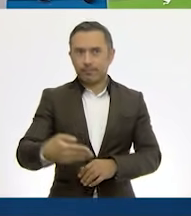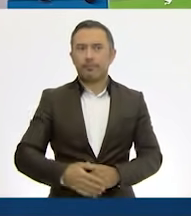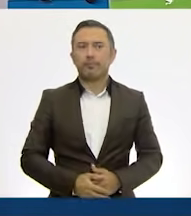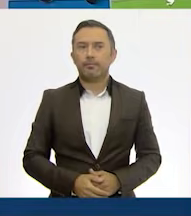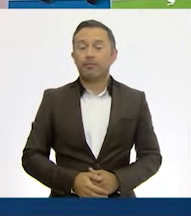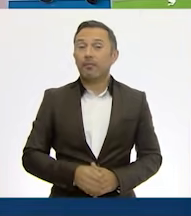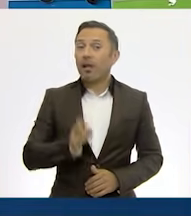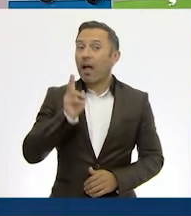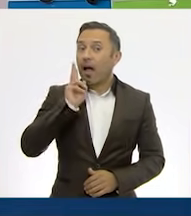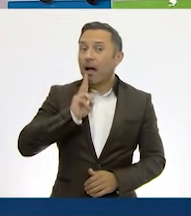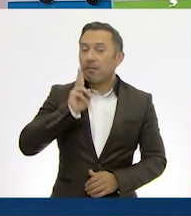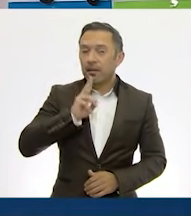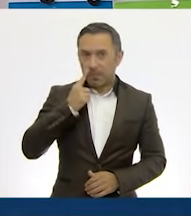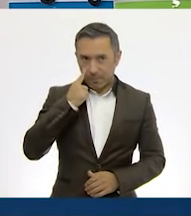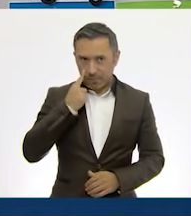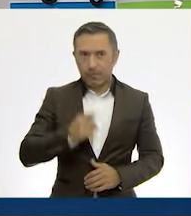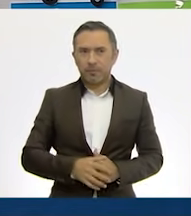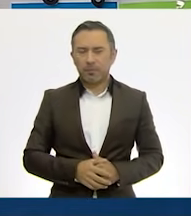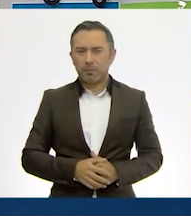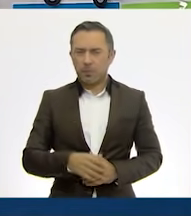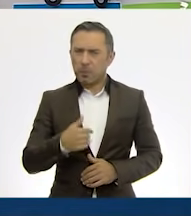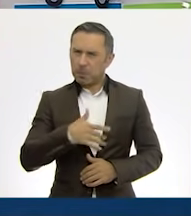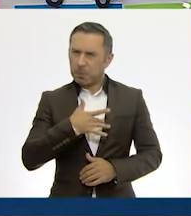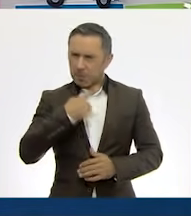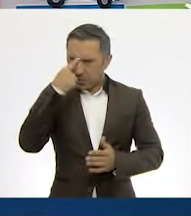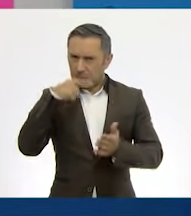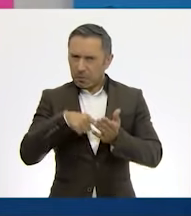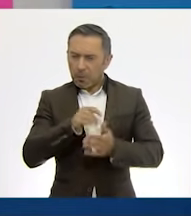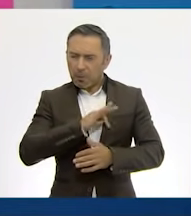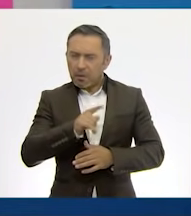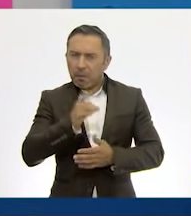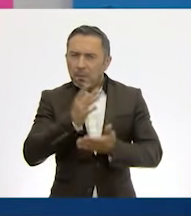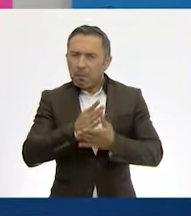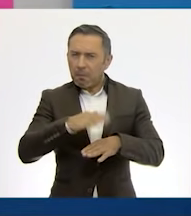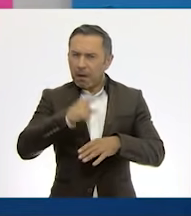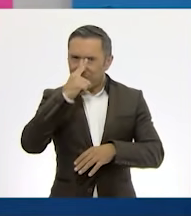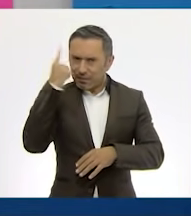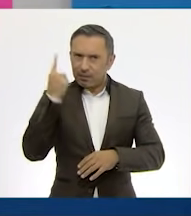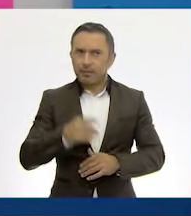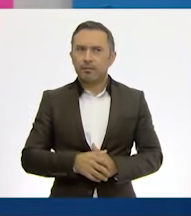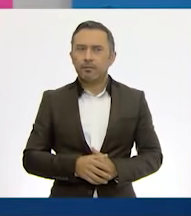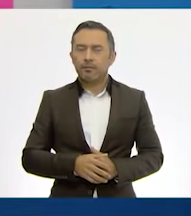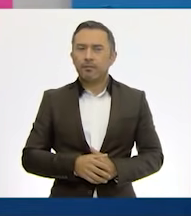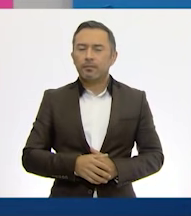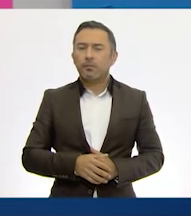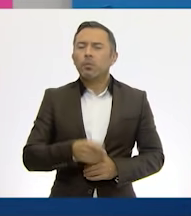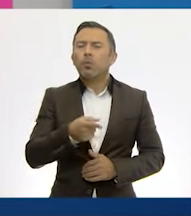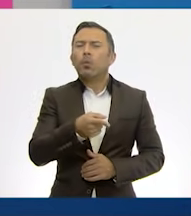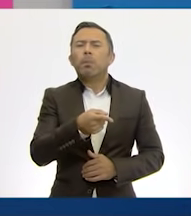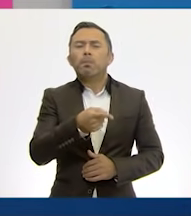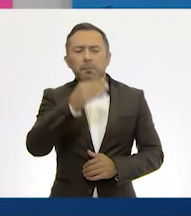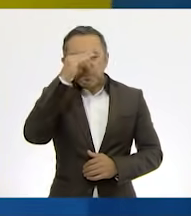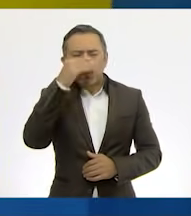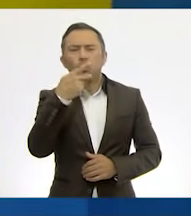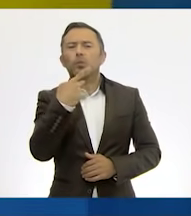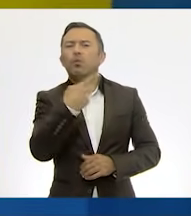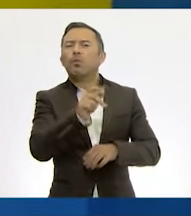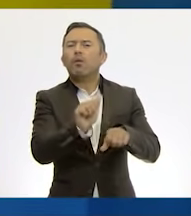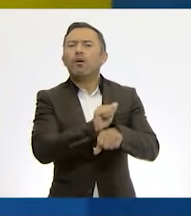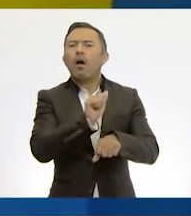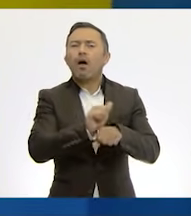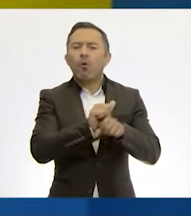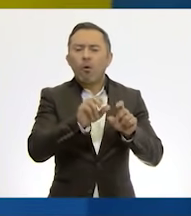A ver. Yo creo que también va a ser muy fácil para ti esto. Quiero ver qué estrategia vas a utilizar para poder mover tu coche.